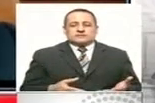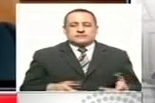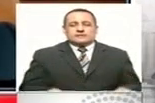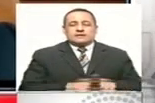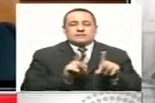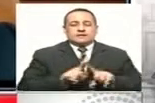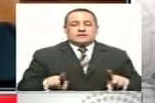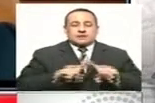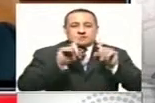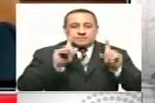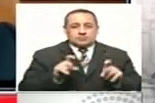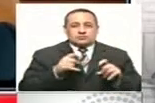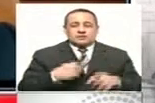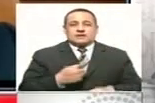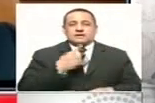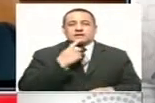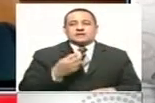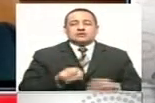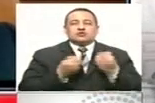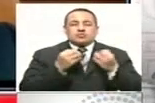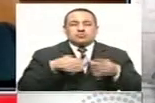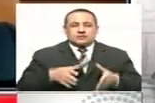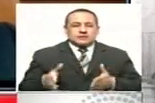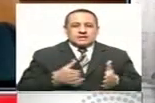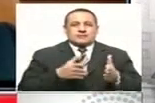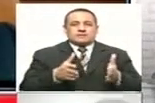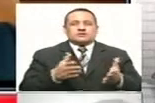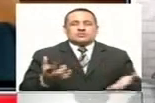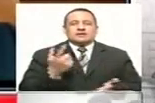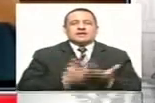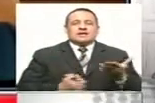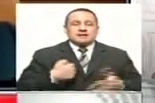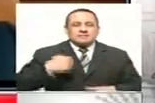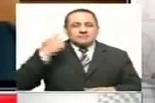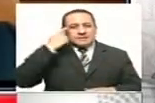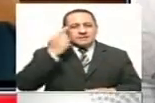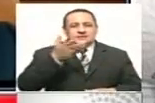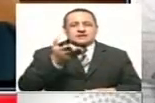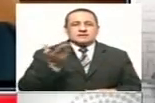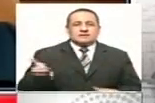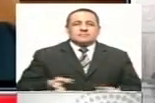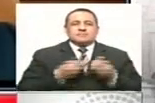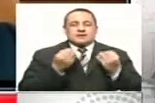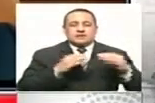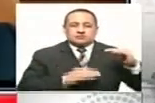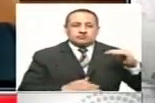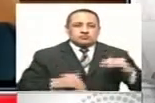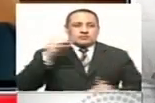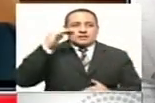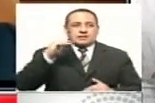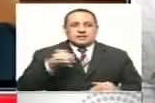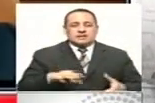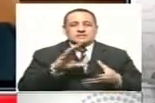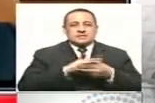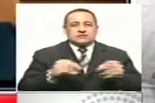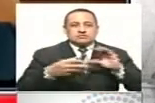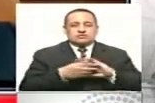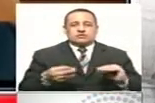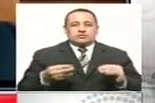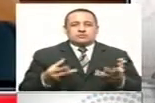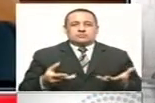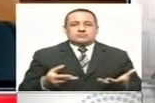La pregunta es, en este sentido, ¿qué piensa hacer para superar este histórico,